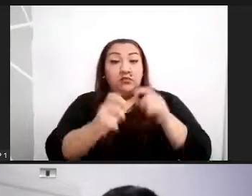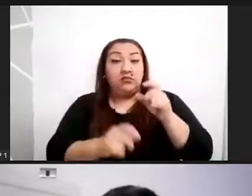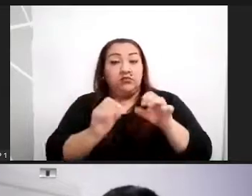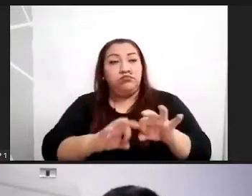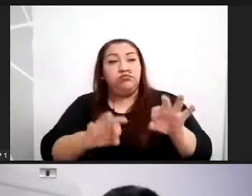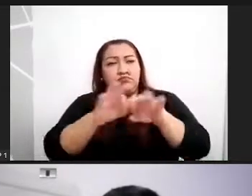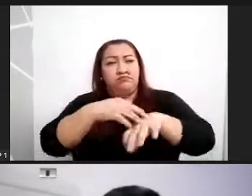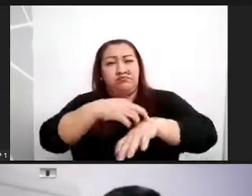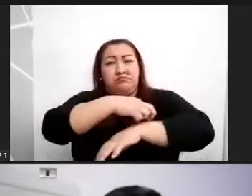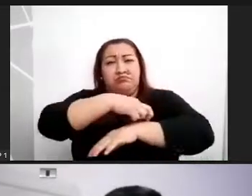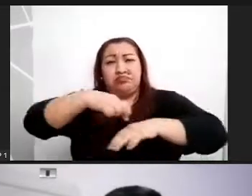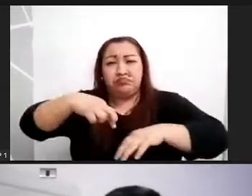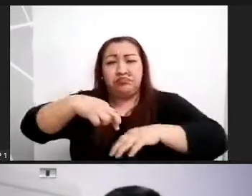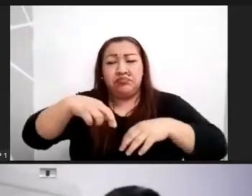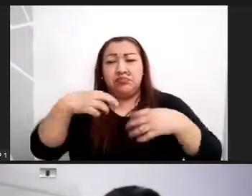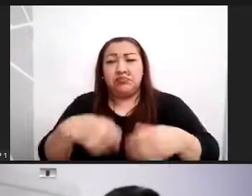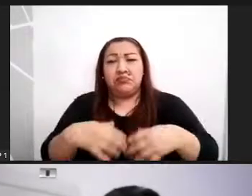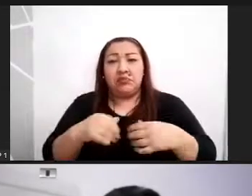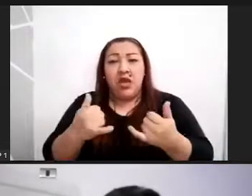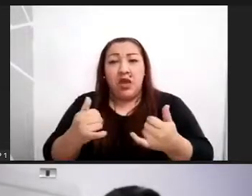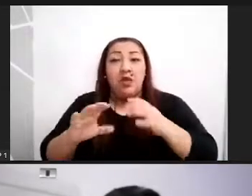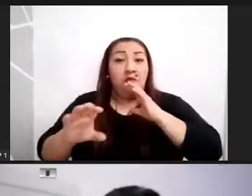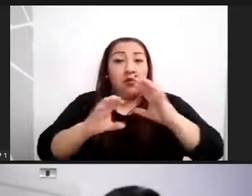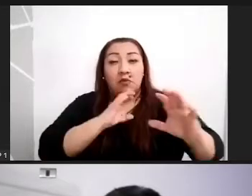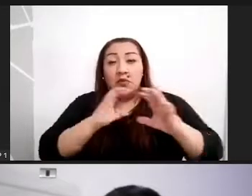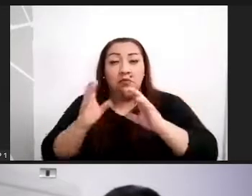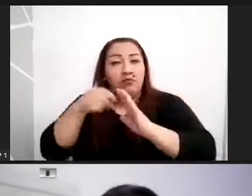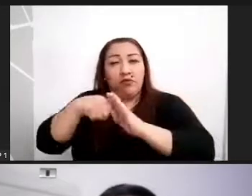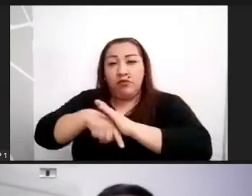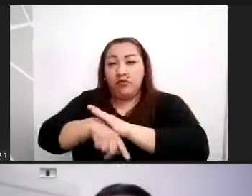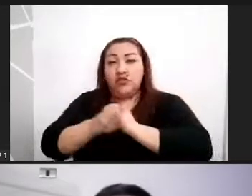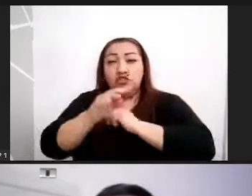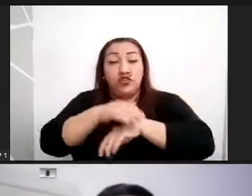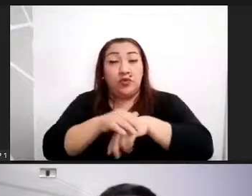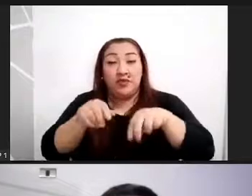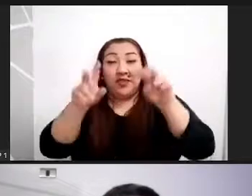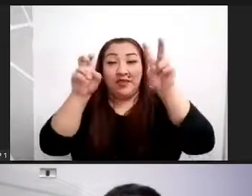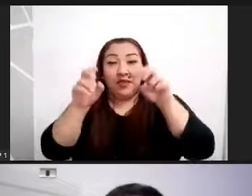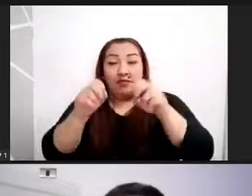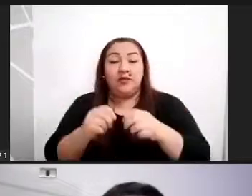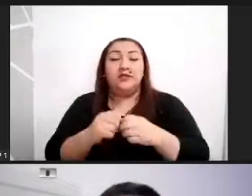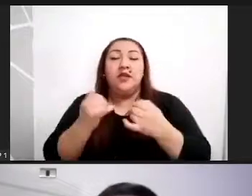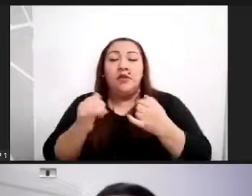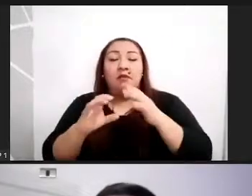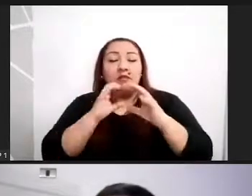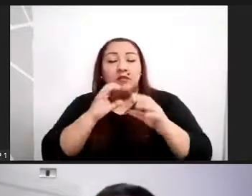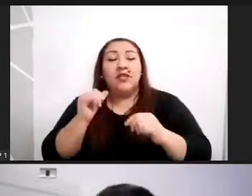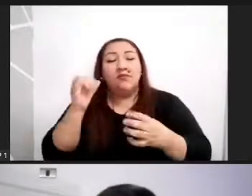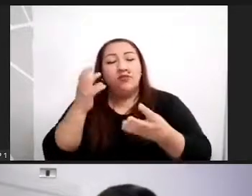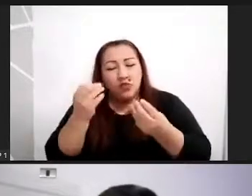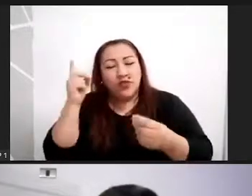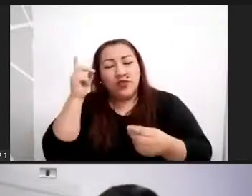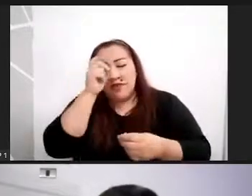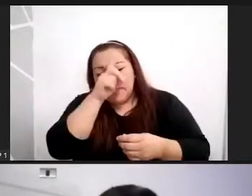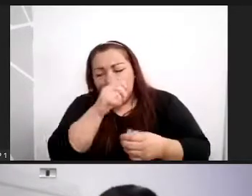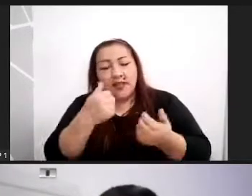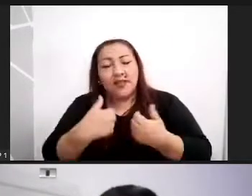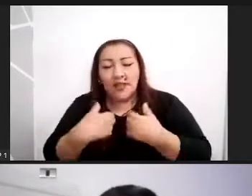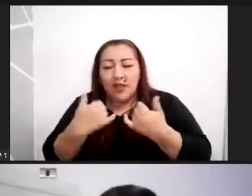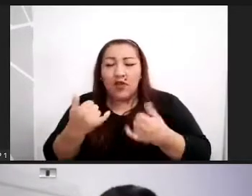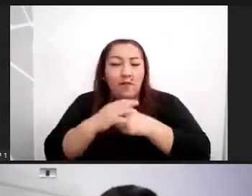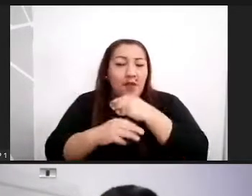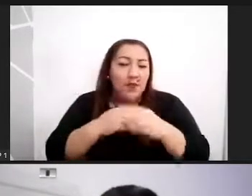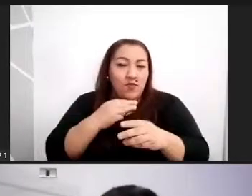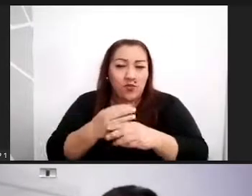está asegurado el abordaje en profundidad de estas circunstancias tan complejas y desafiantes para el mundo